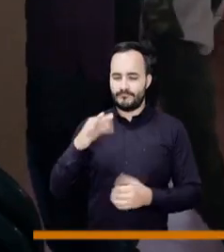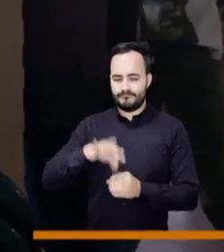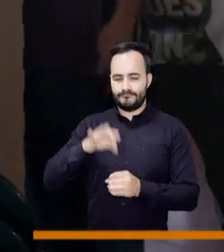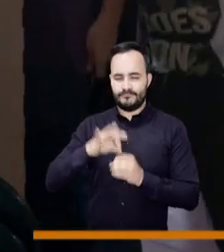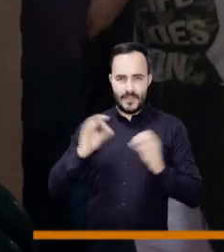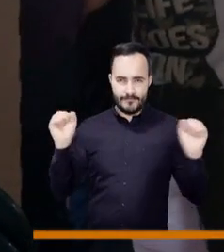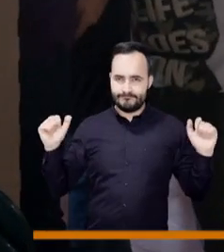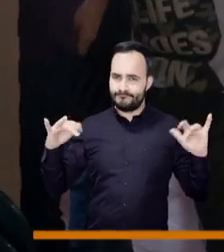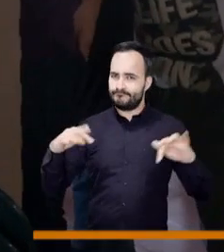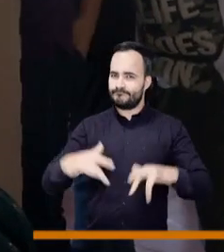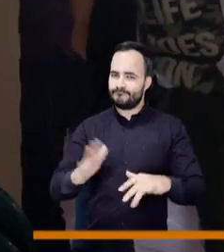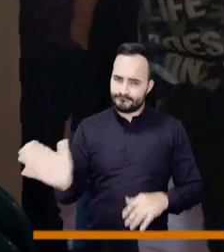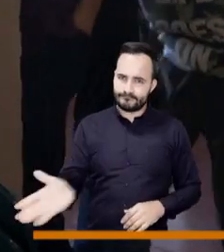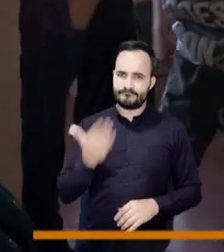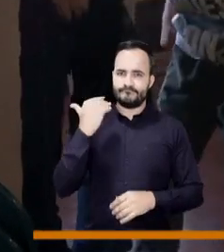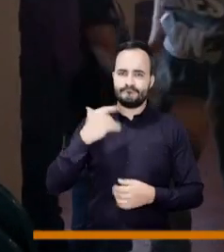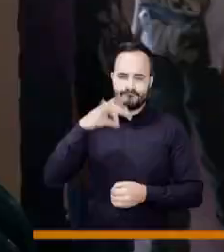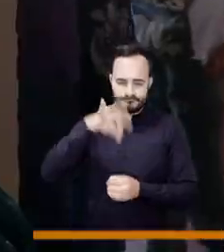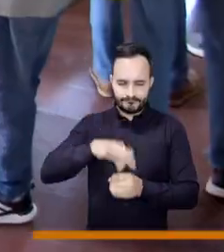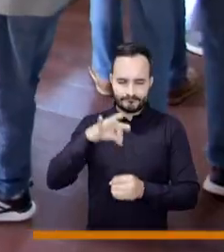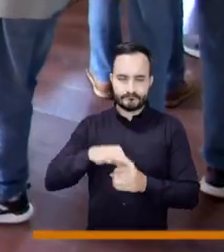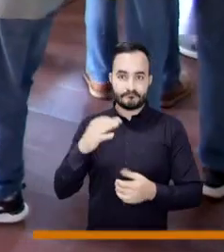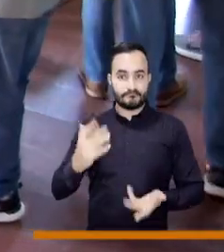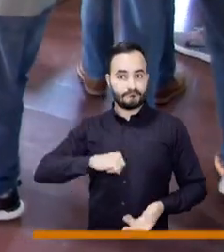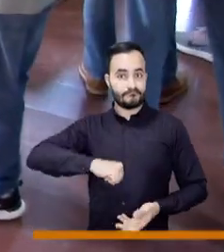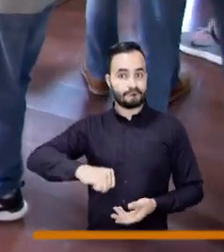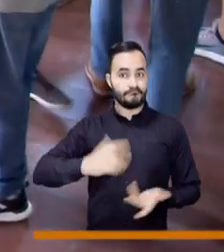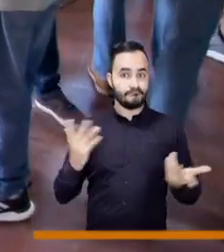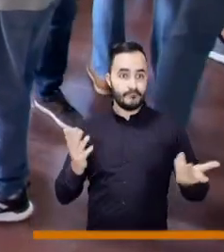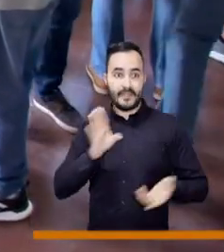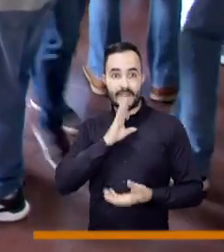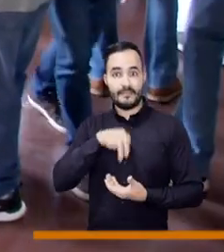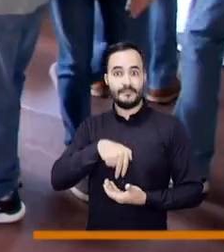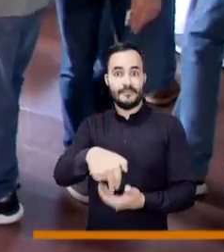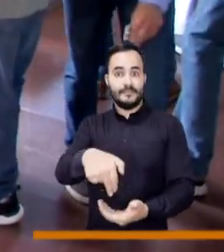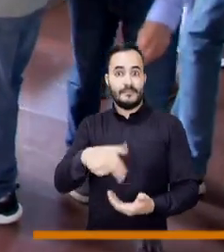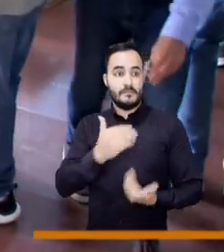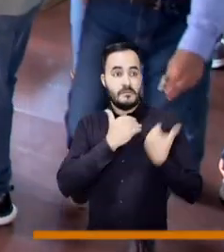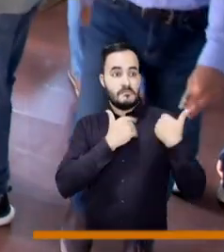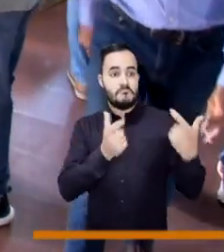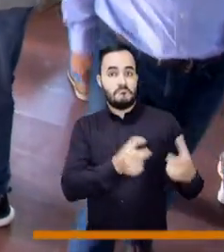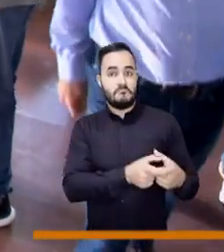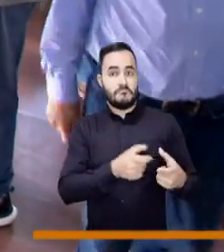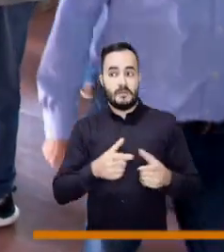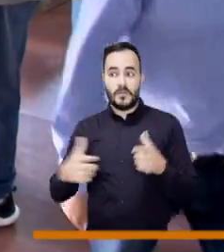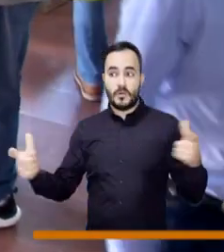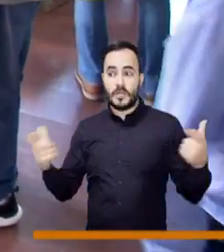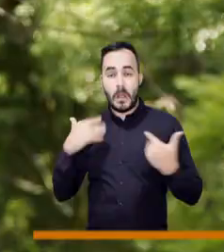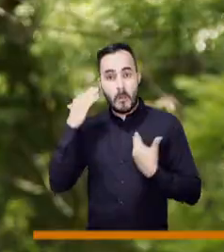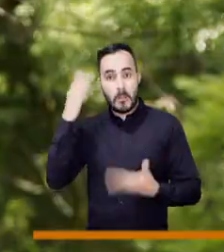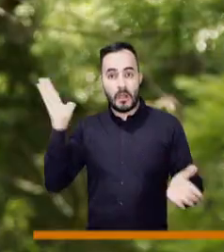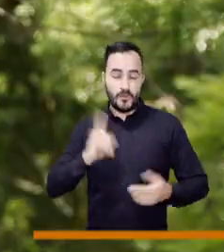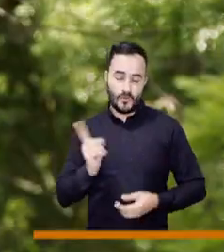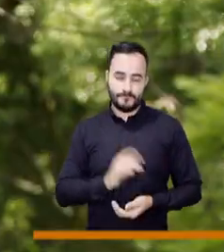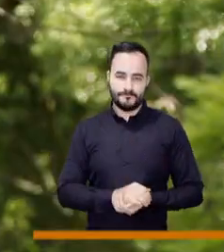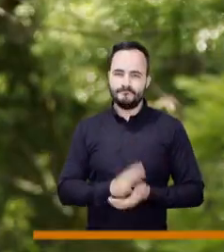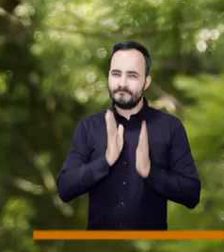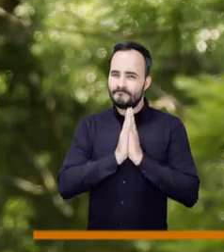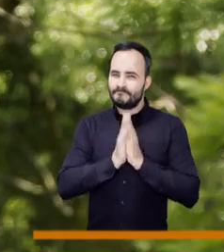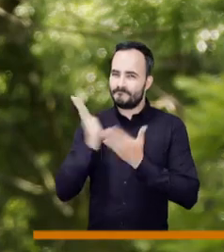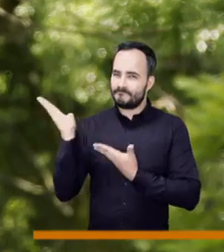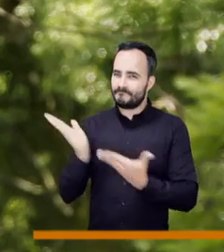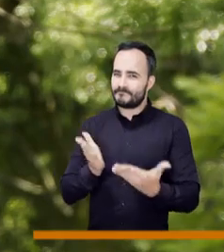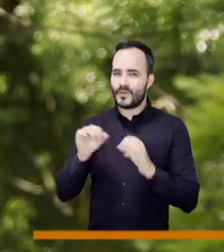29 para que no dejemos los derechos y también el destino de todos en manos de unos pocos. A continuación, los